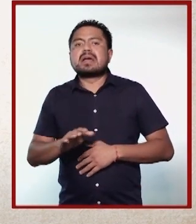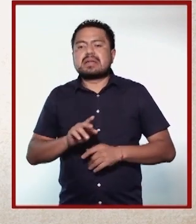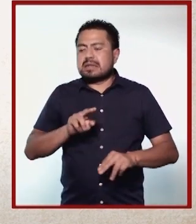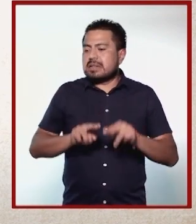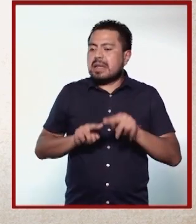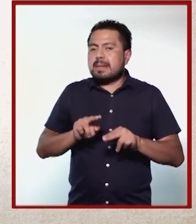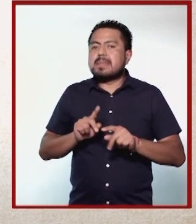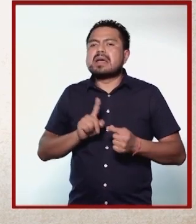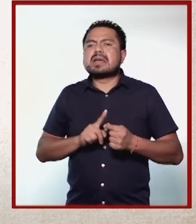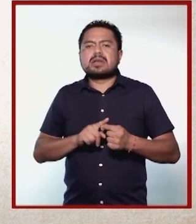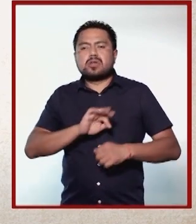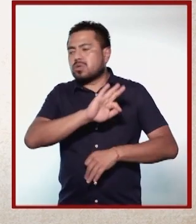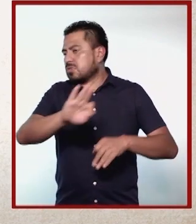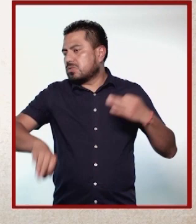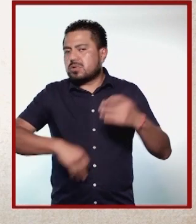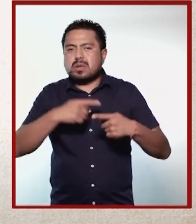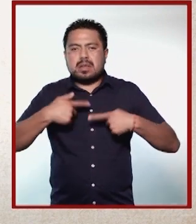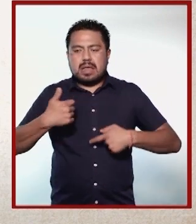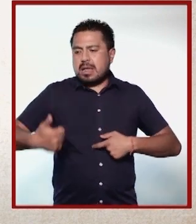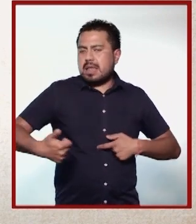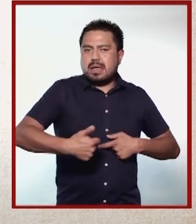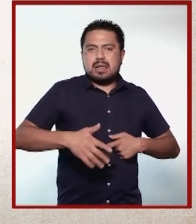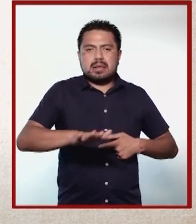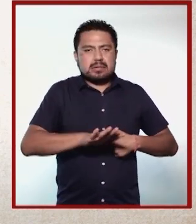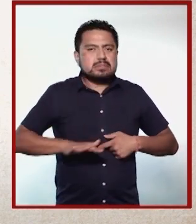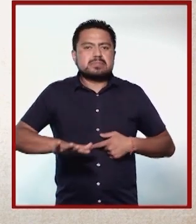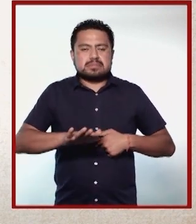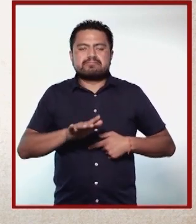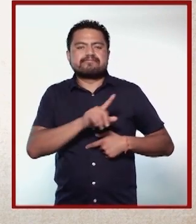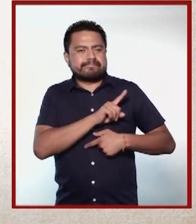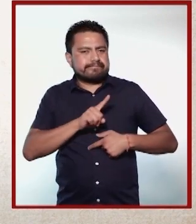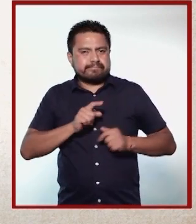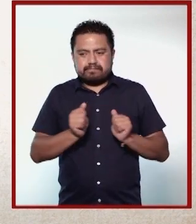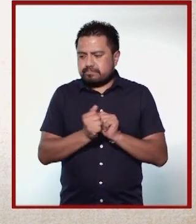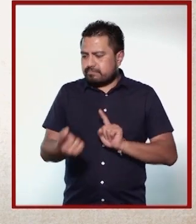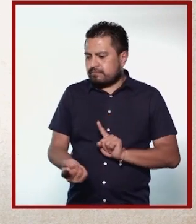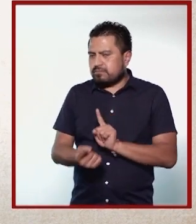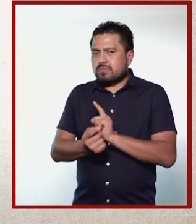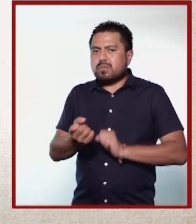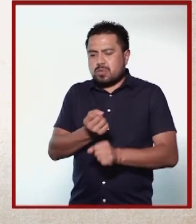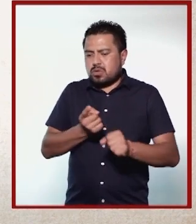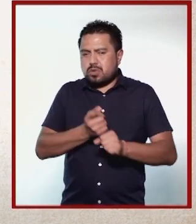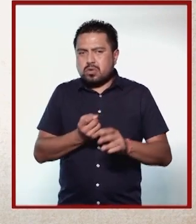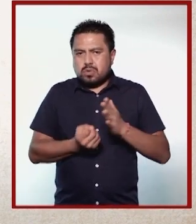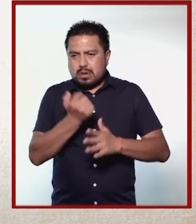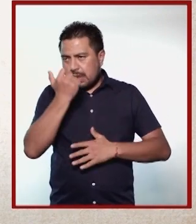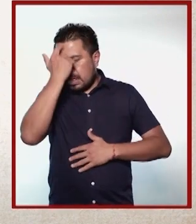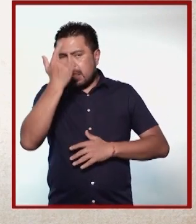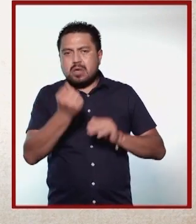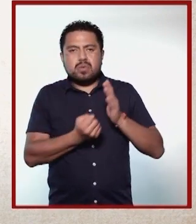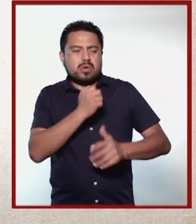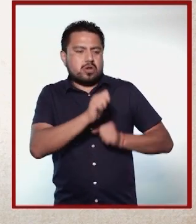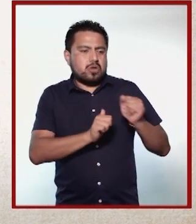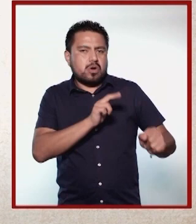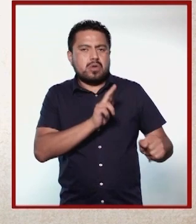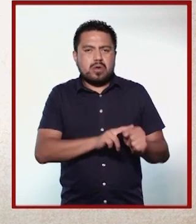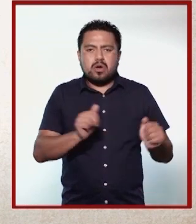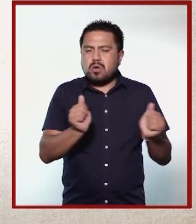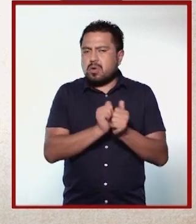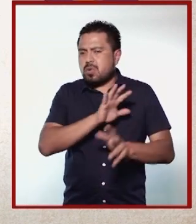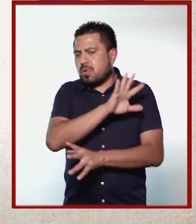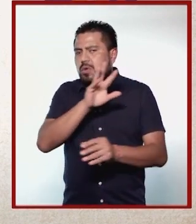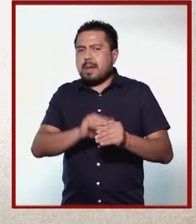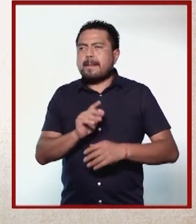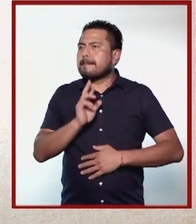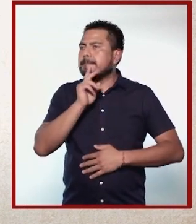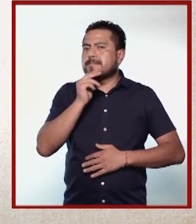depende? De todos y de cada uno de nosotros. Tenemos ante nosotros una oportunidad de crear esa nueva normalidad con todo lo mejor